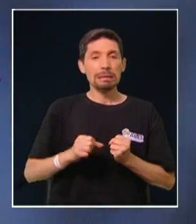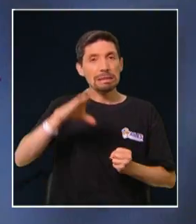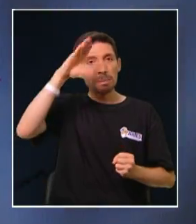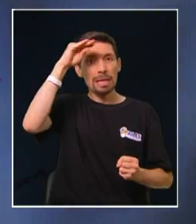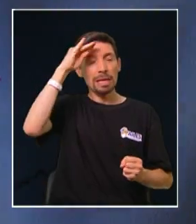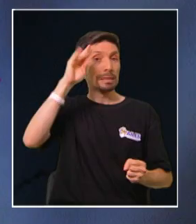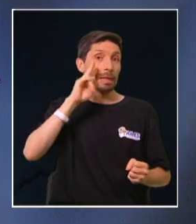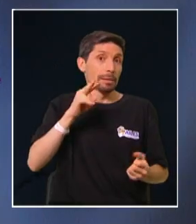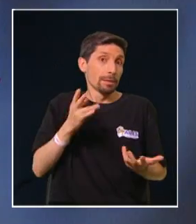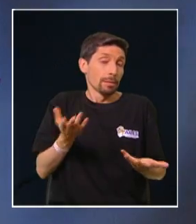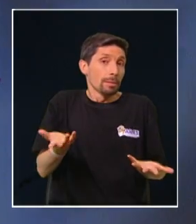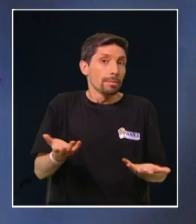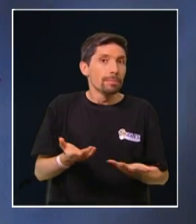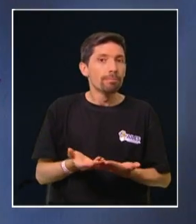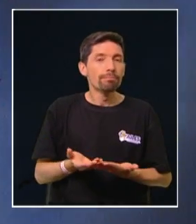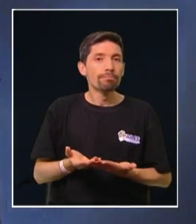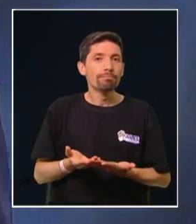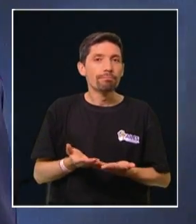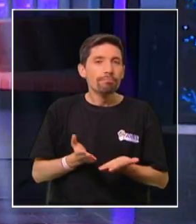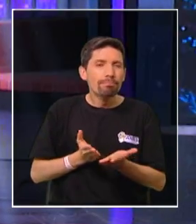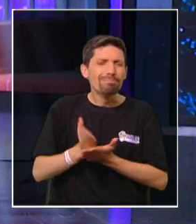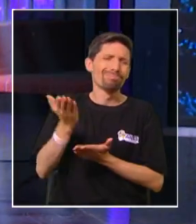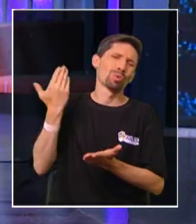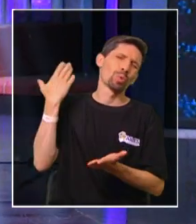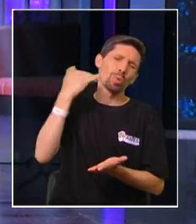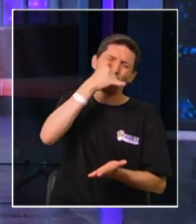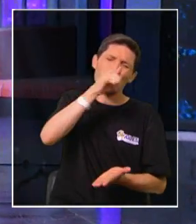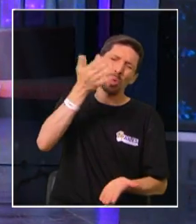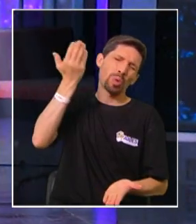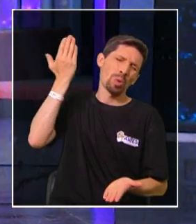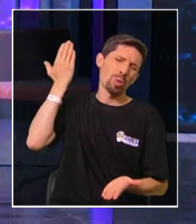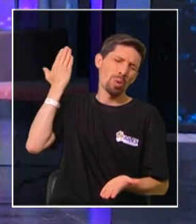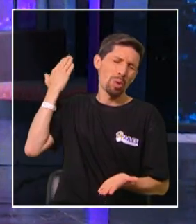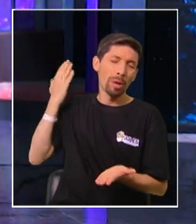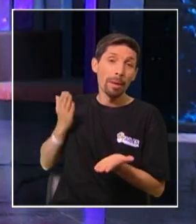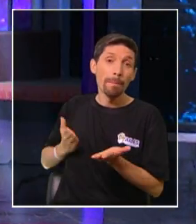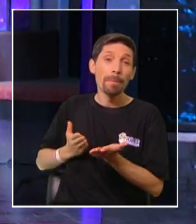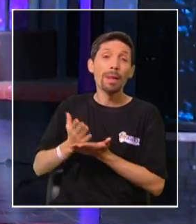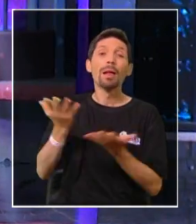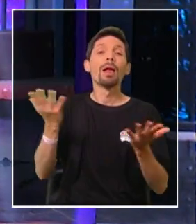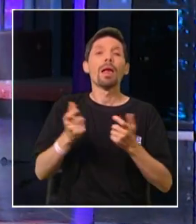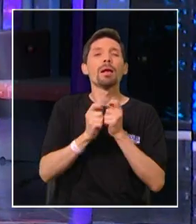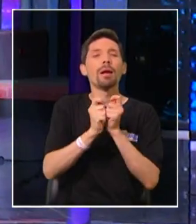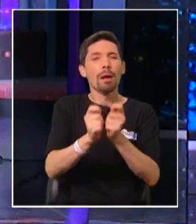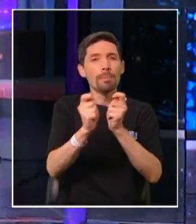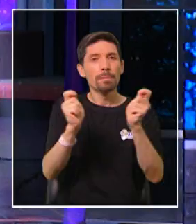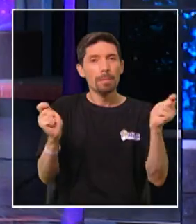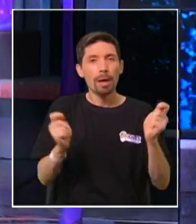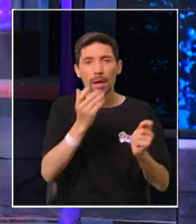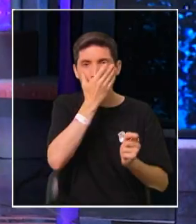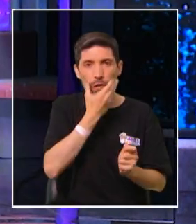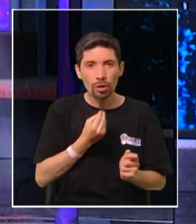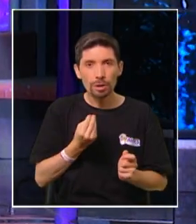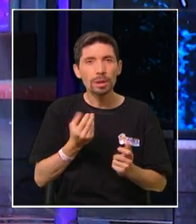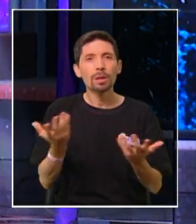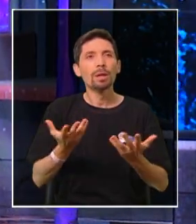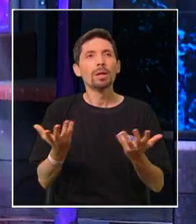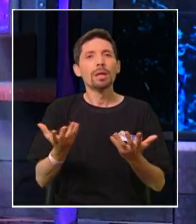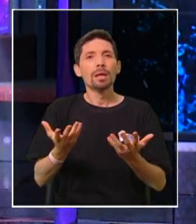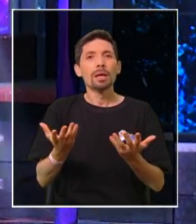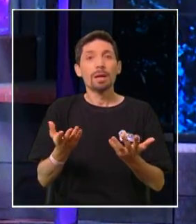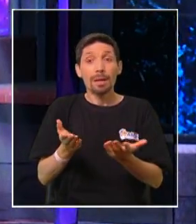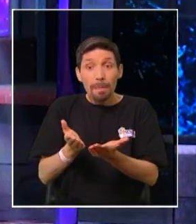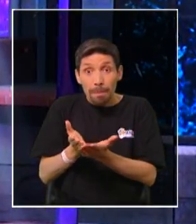inexperiencia, iniciamos en ese entonces una hermosa campaña que recibió desde